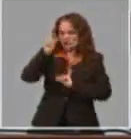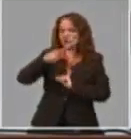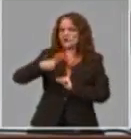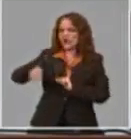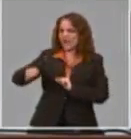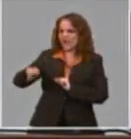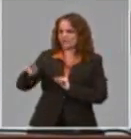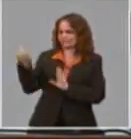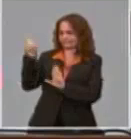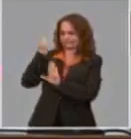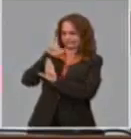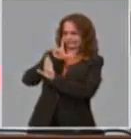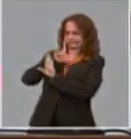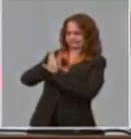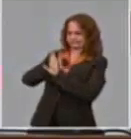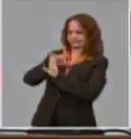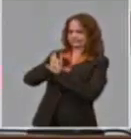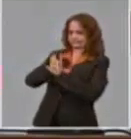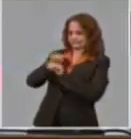y para nada agradable